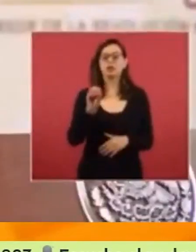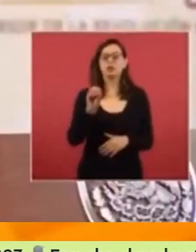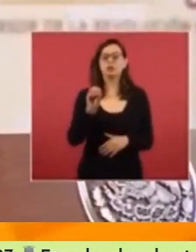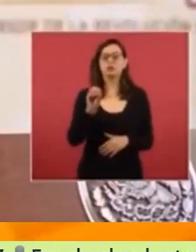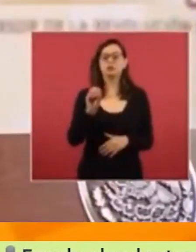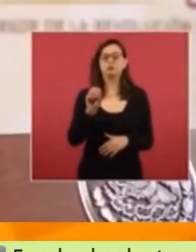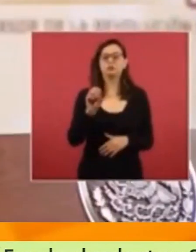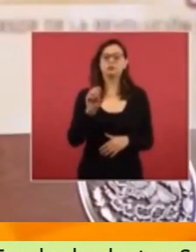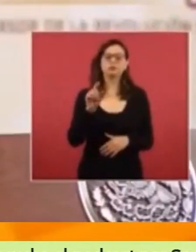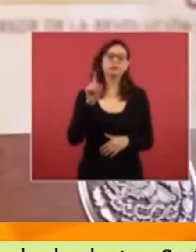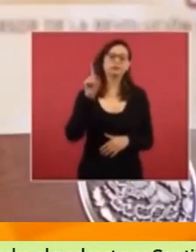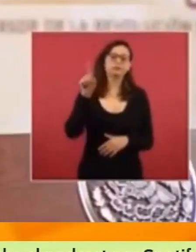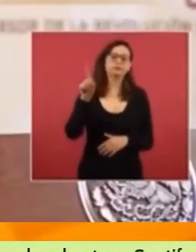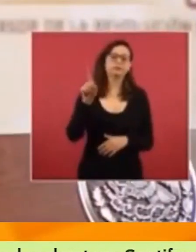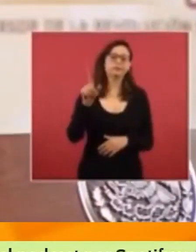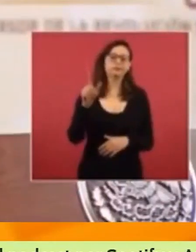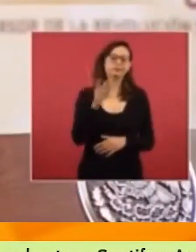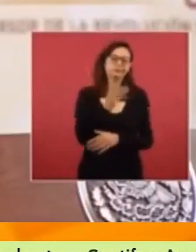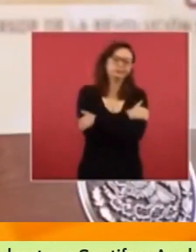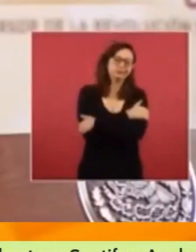Desde aquí.